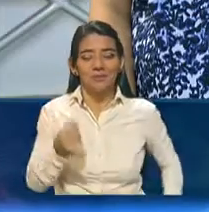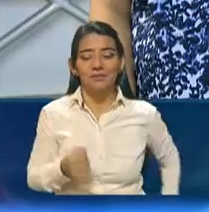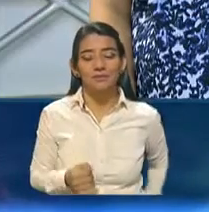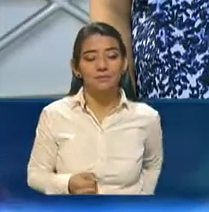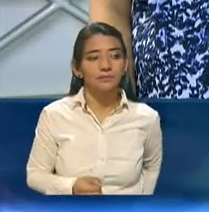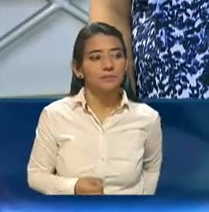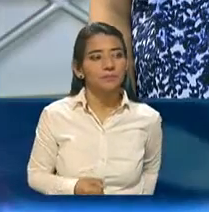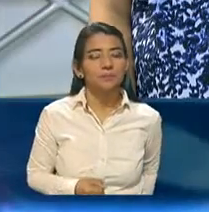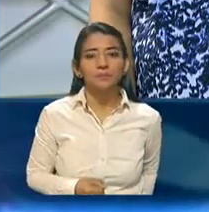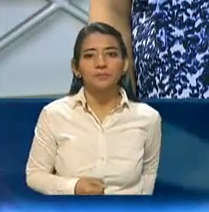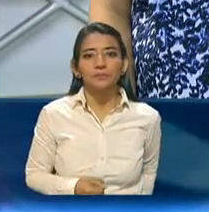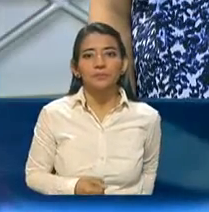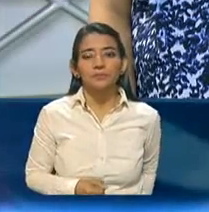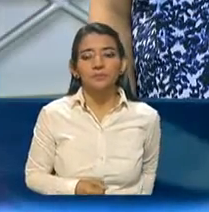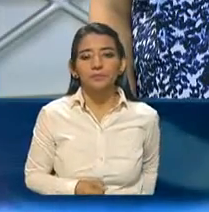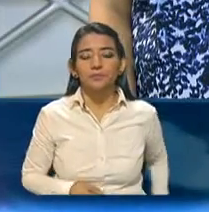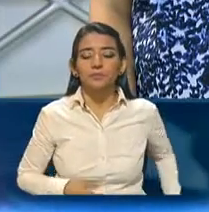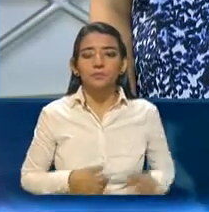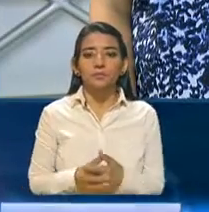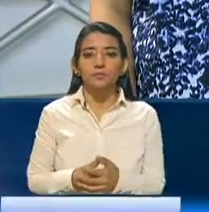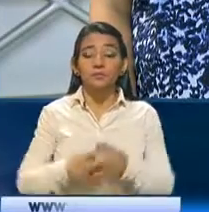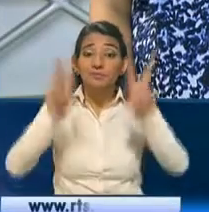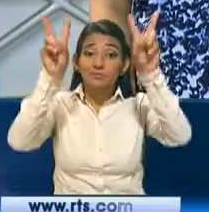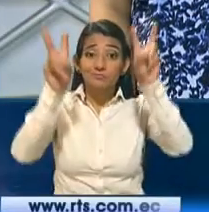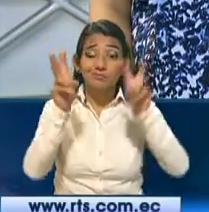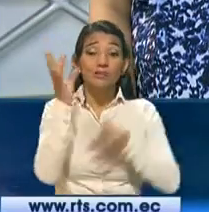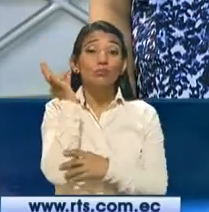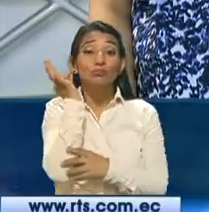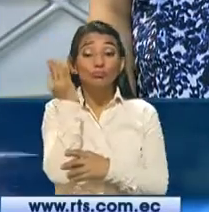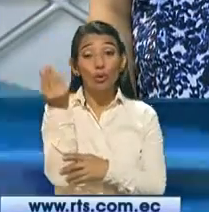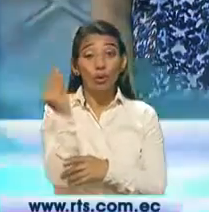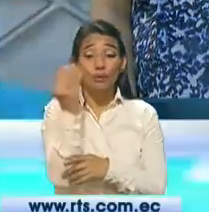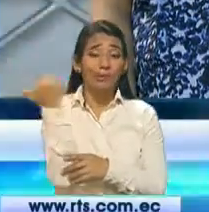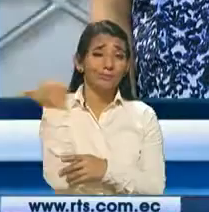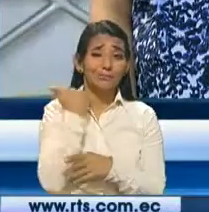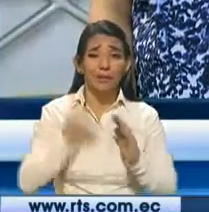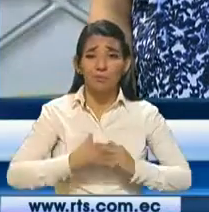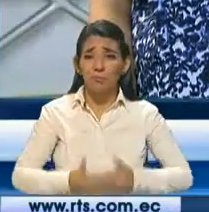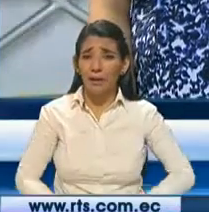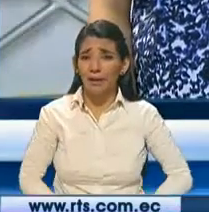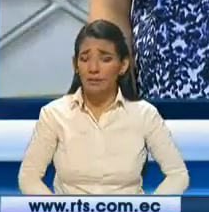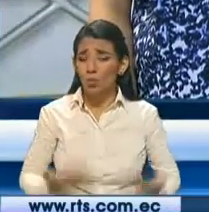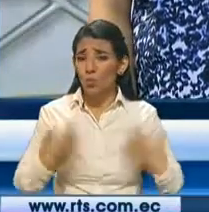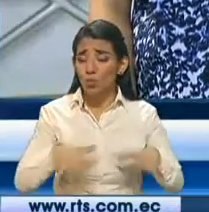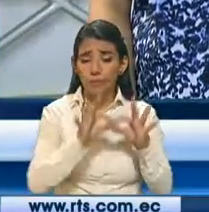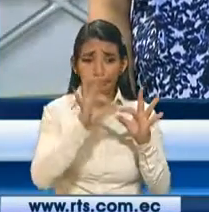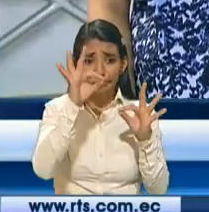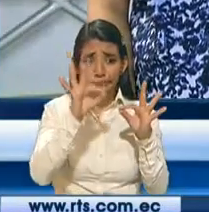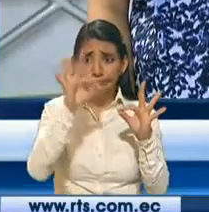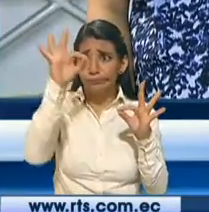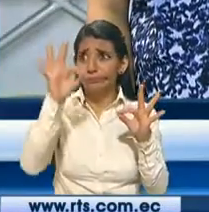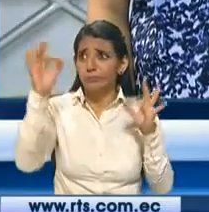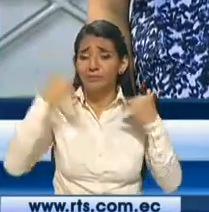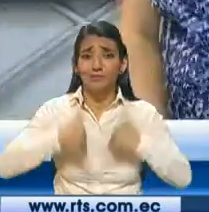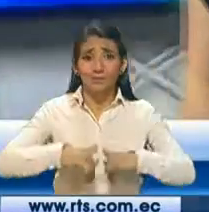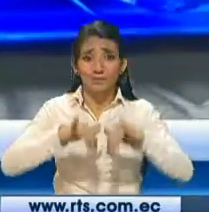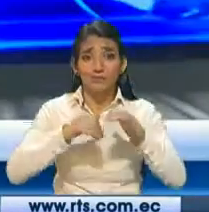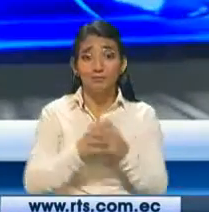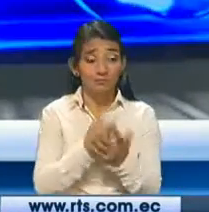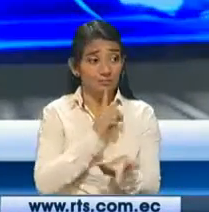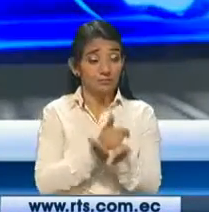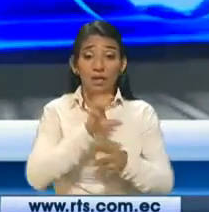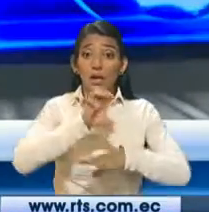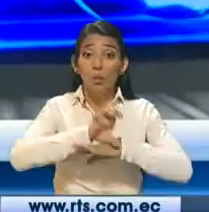Seguimos hablando de los altos índices de embarazo en las adolescentes, Berito. Precisamente, Robert, amigos televidentes, el Ecuador